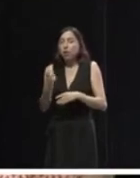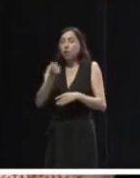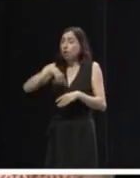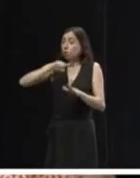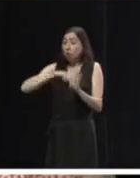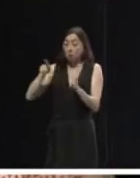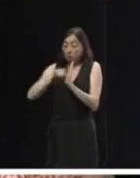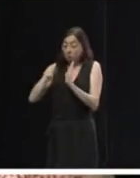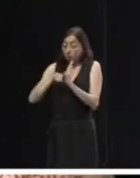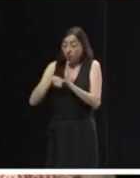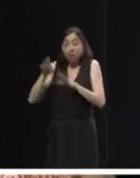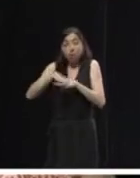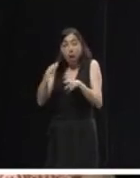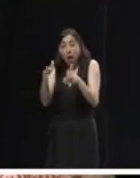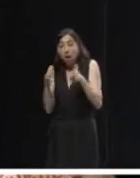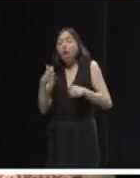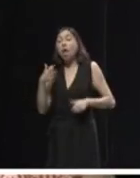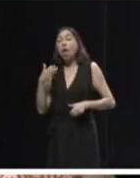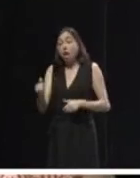ganar.